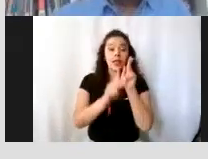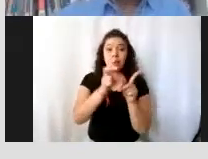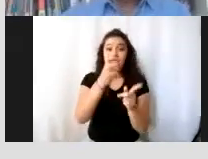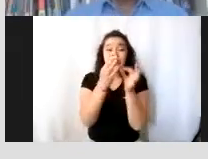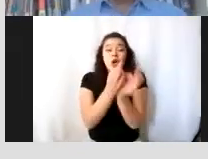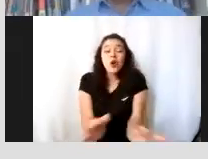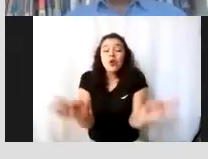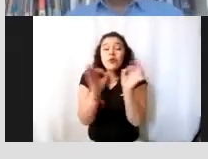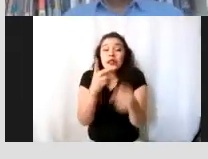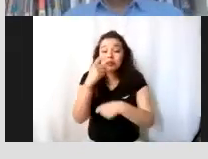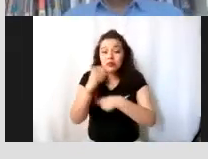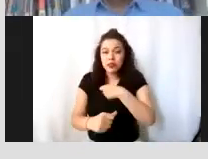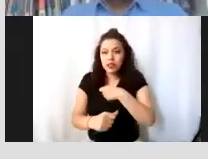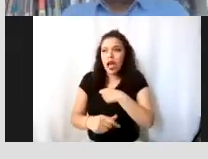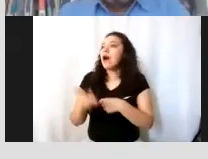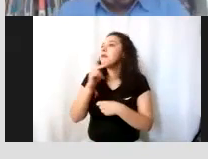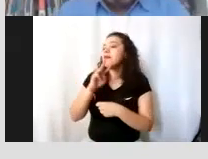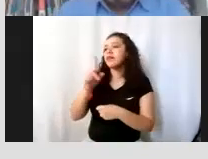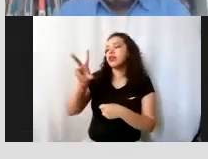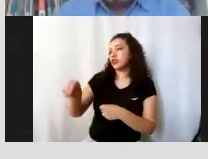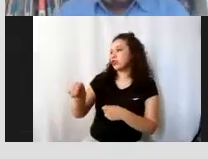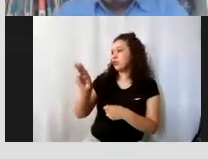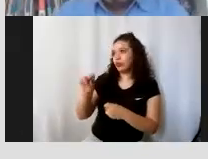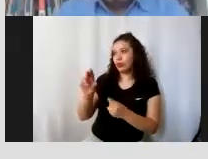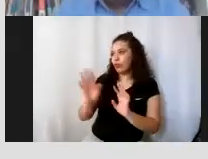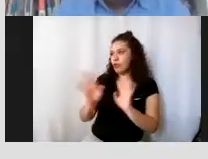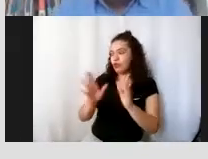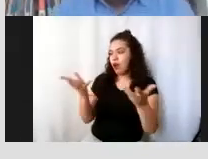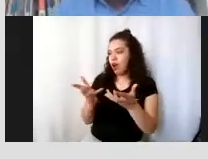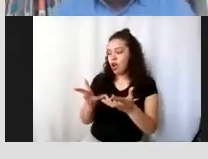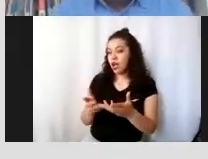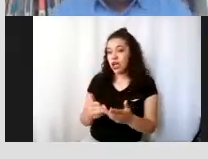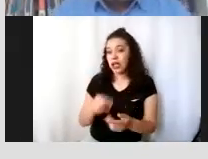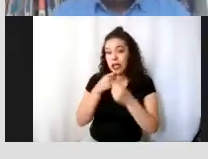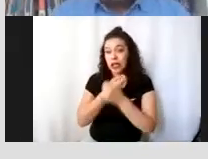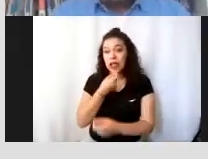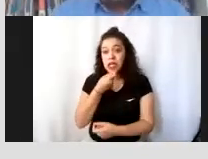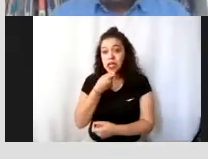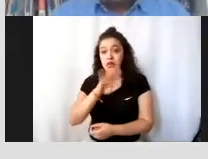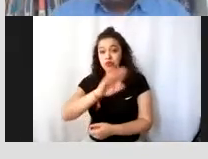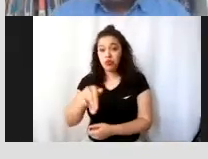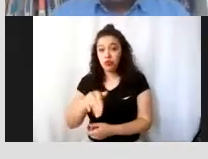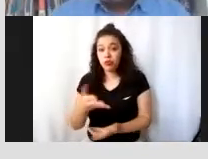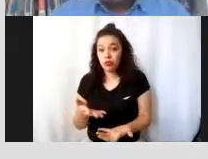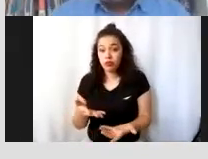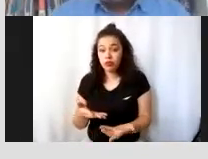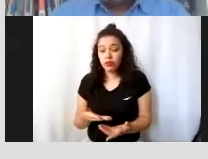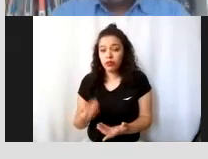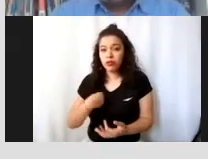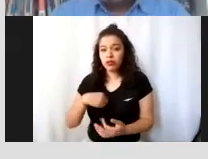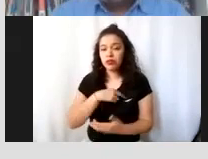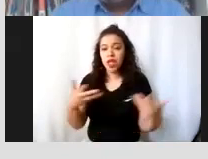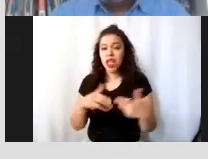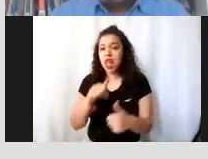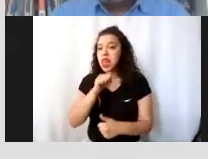ellos decidieron no hacerla. Y era de vida o muerte. Entonces el niño sí murió, pero ellos decidieron no hacerla. Por lo tanto, ya nosotros no pudimos